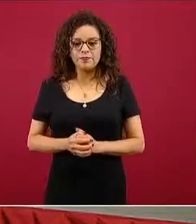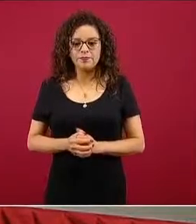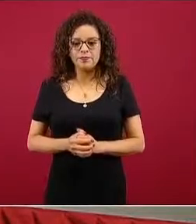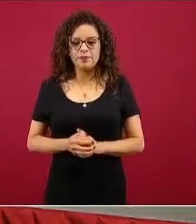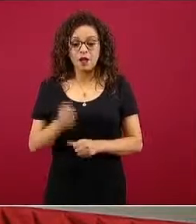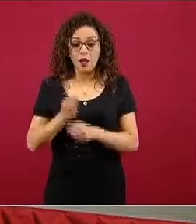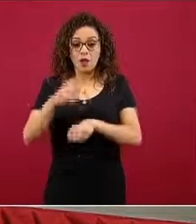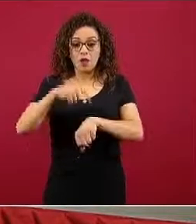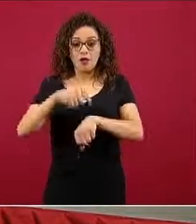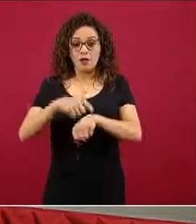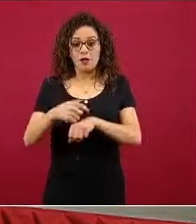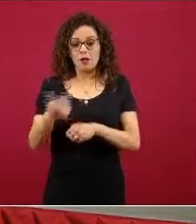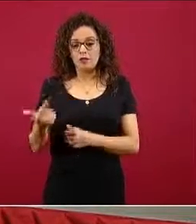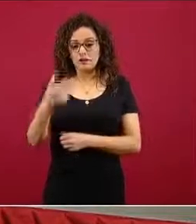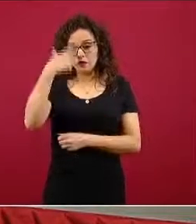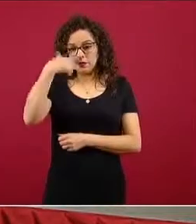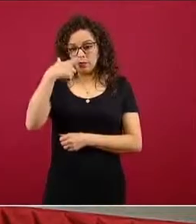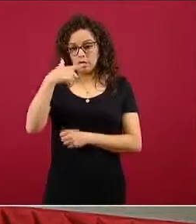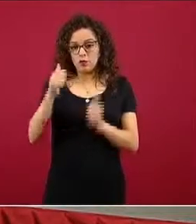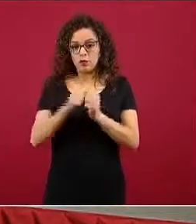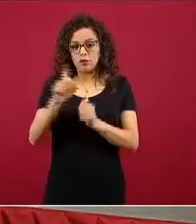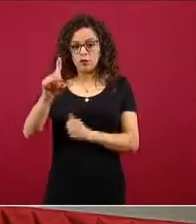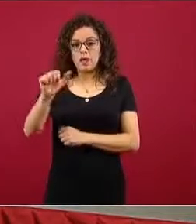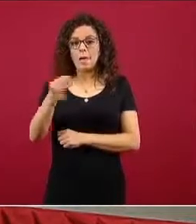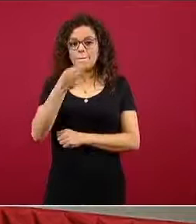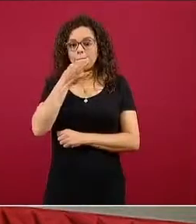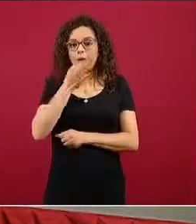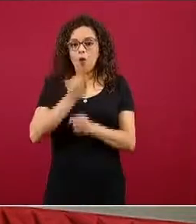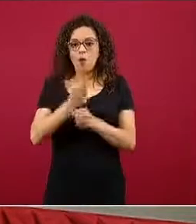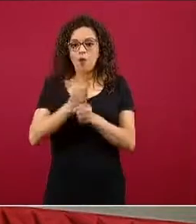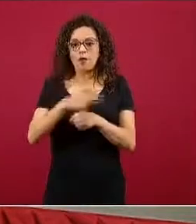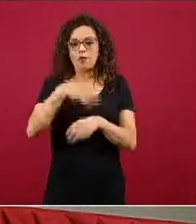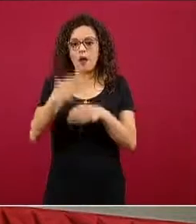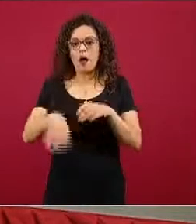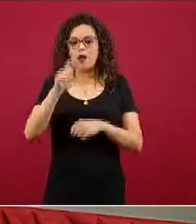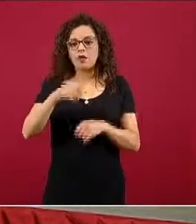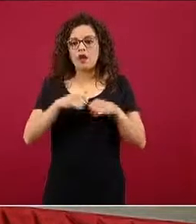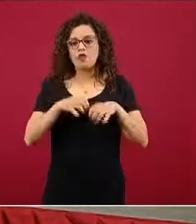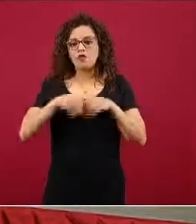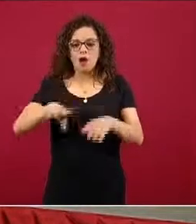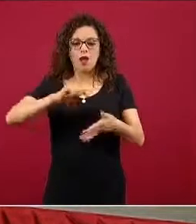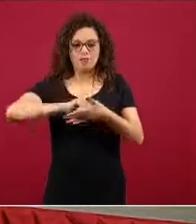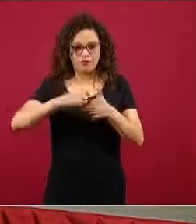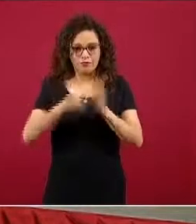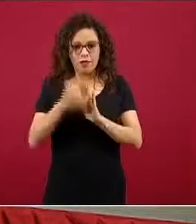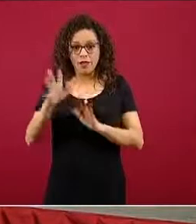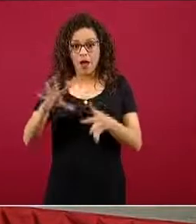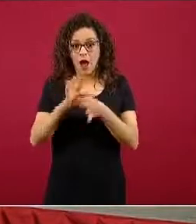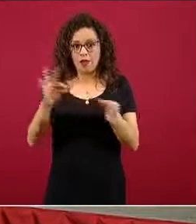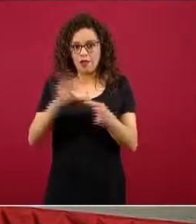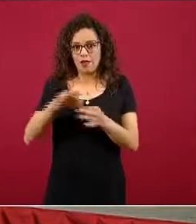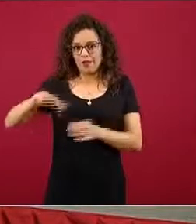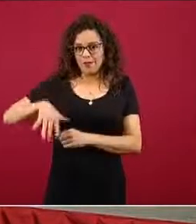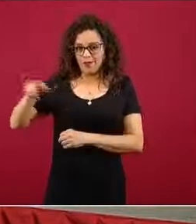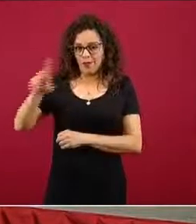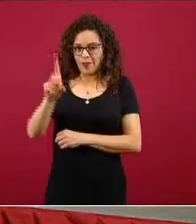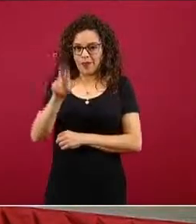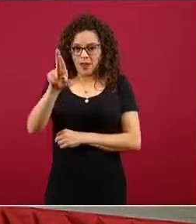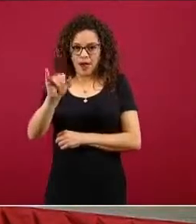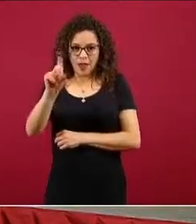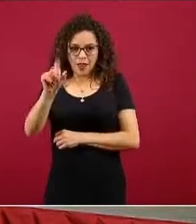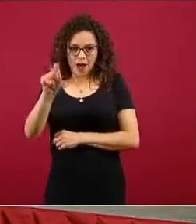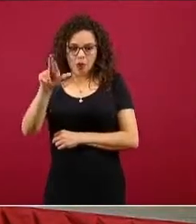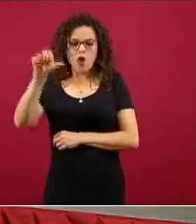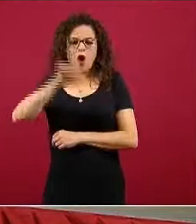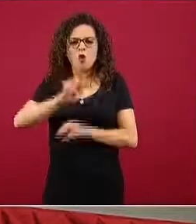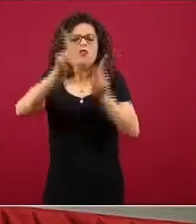Son las 19:36 horas. Vamos a terminar esta parte del informe técnico que ya ha explicado el doctor López Ridaura con el tema de hoy. El